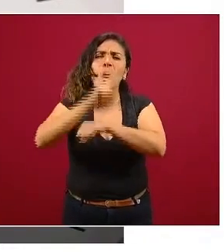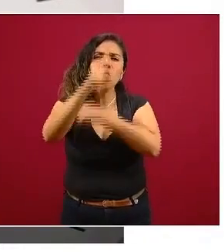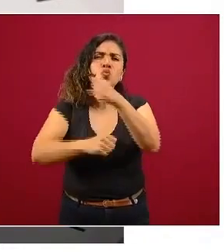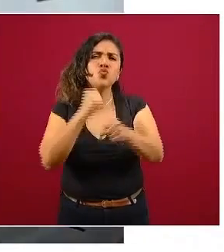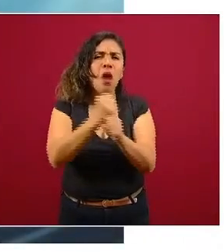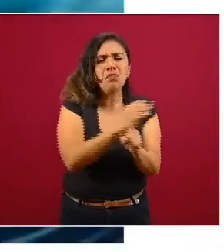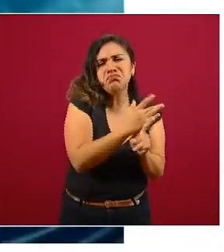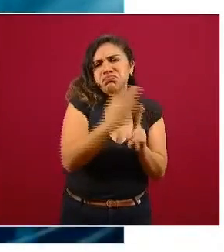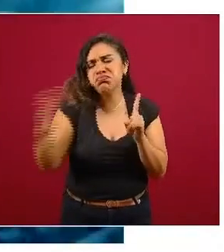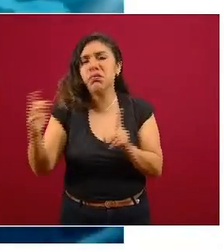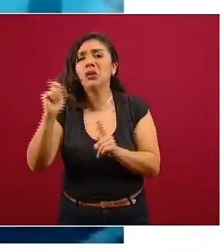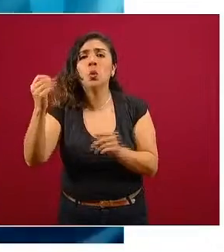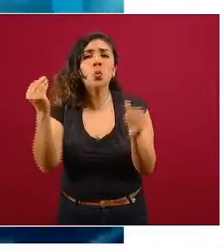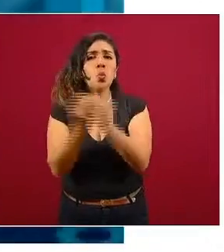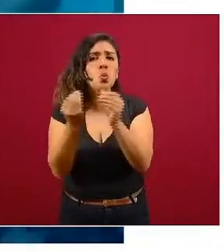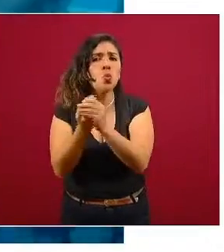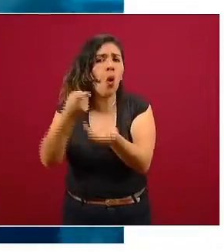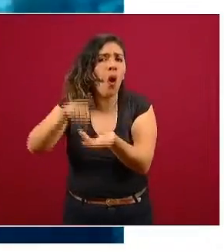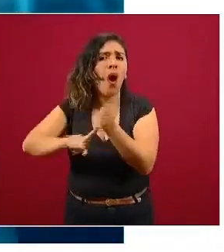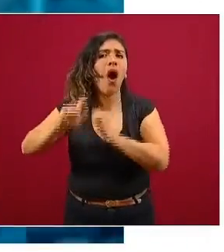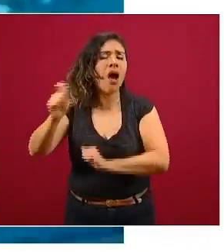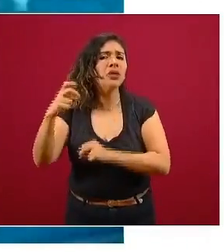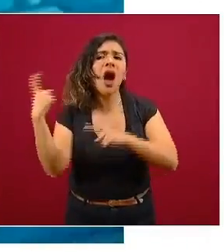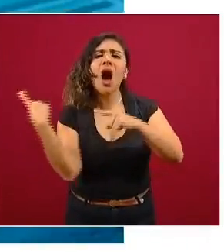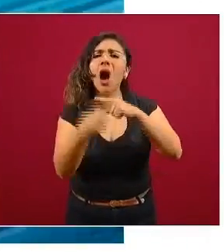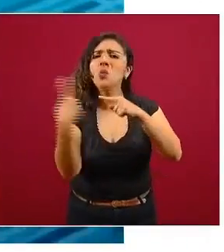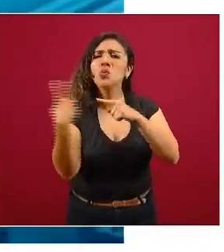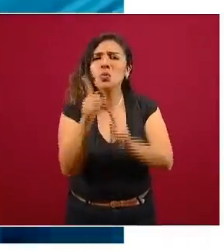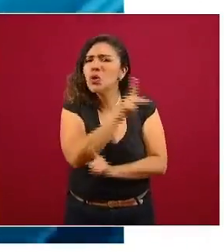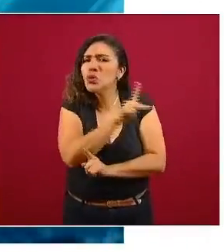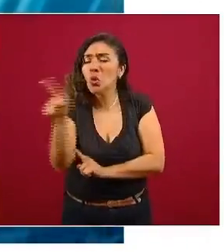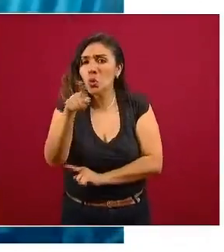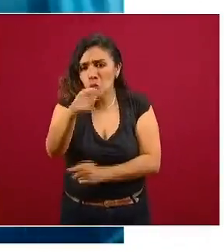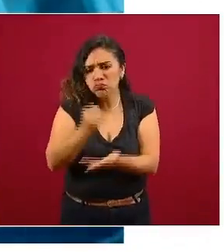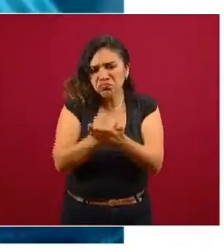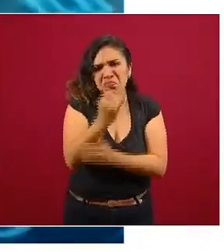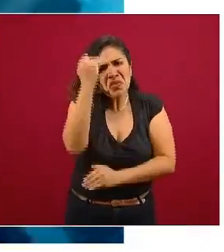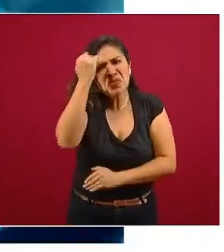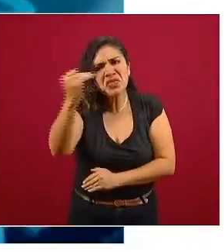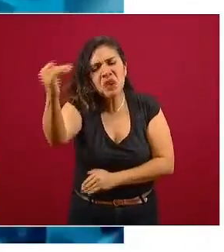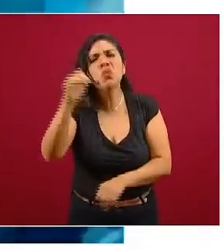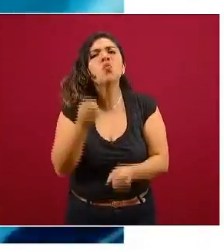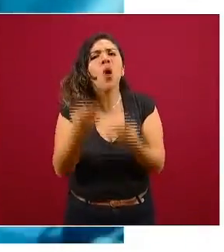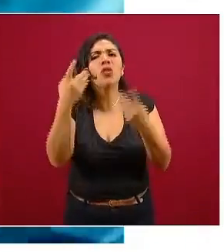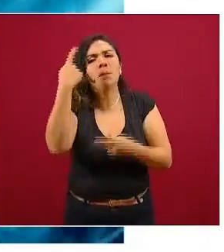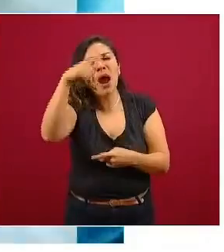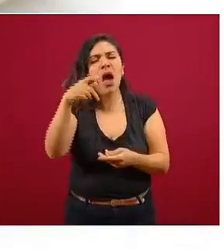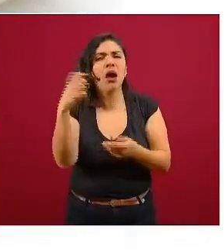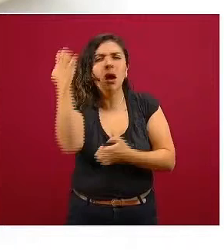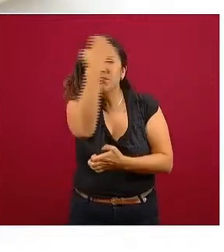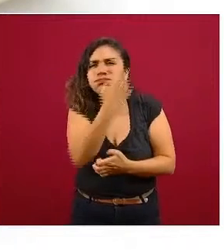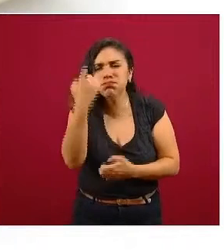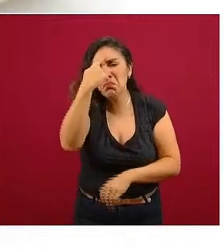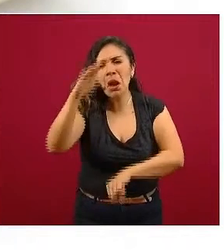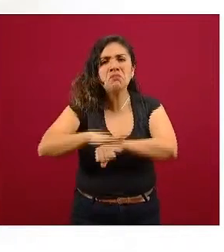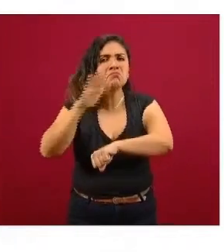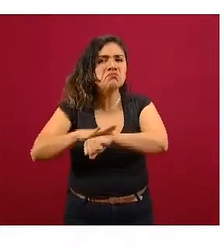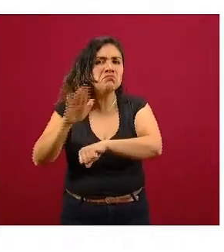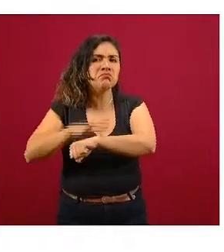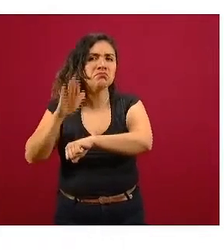año. Esto es porque los cursos son completamente automatizados y tú decides el tiempo que inviertes en ellos para